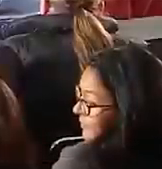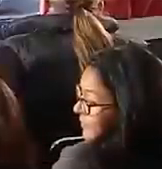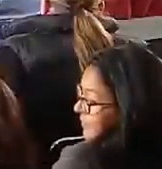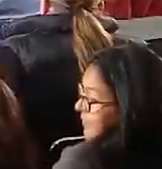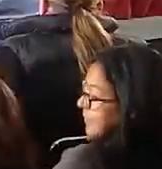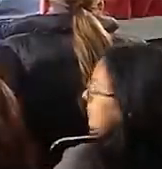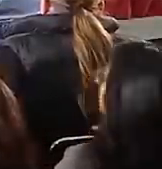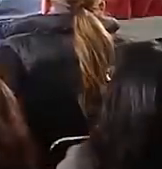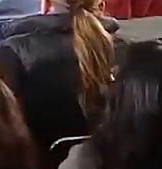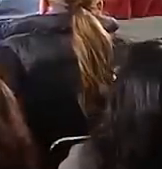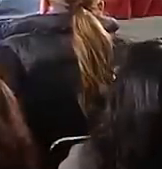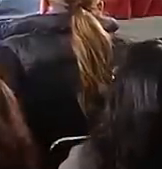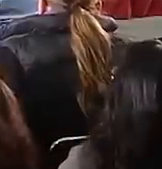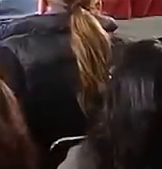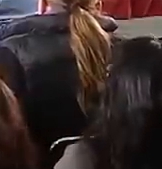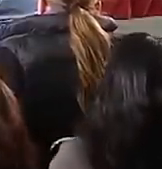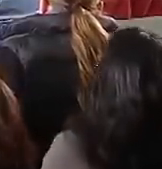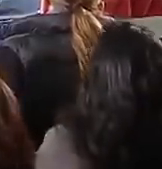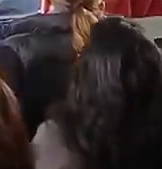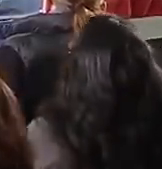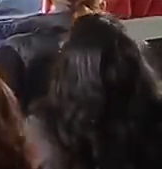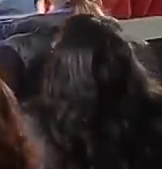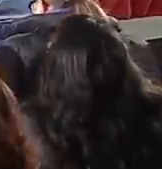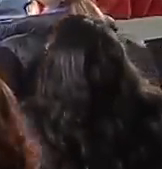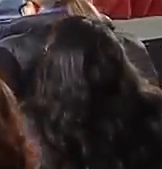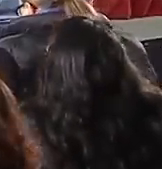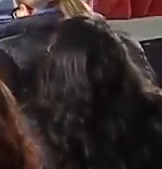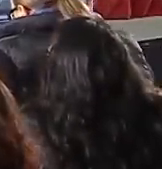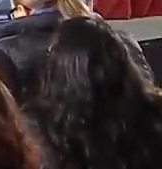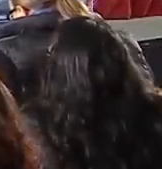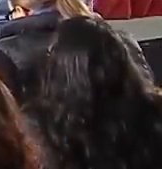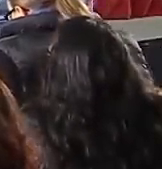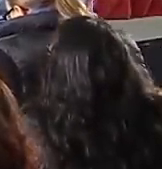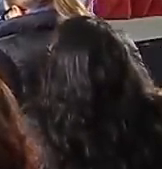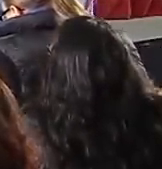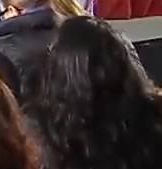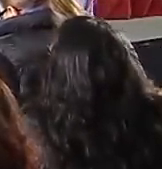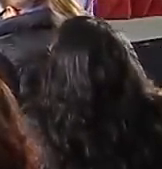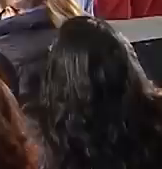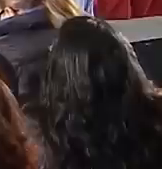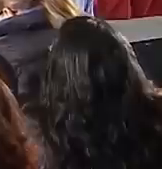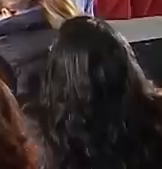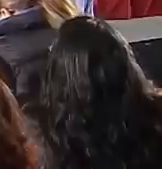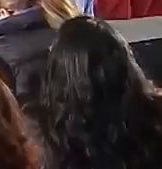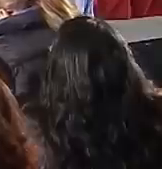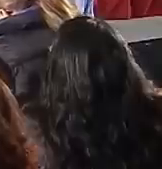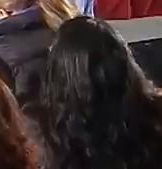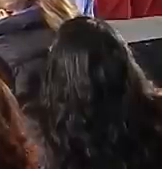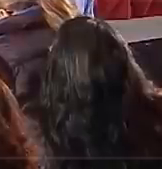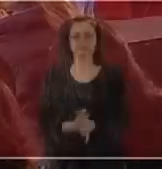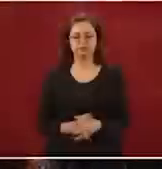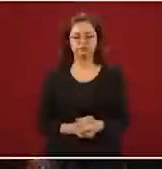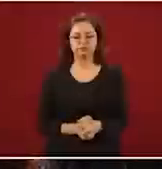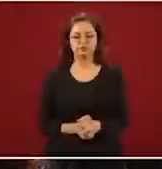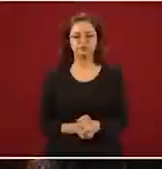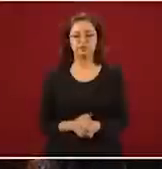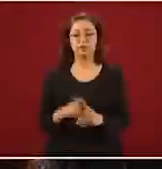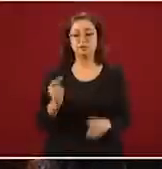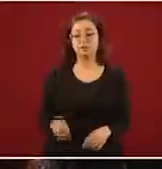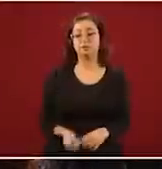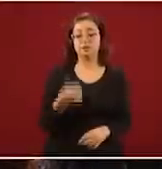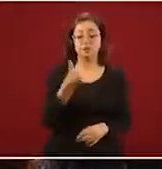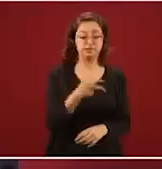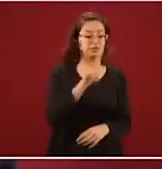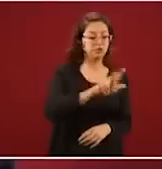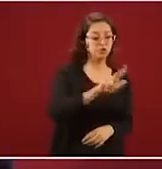vez de las 35 oficinas, 18 son hombres, 17 son mujeres, 6 de ellas enfermeras,